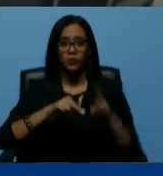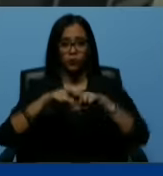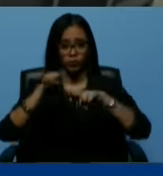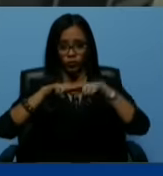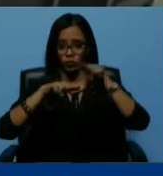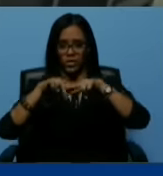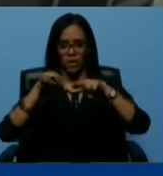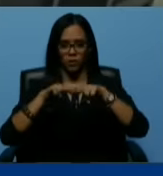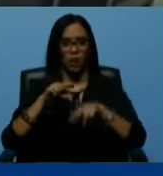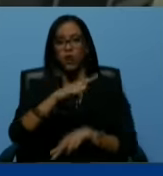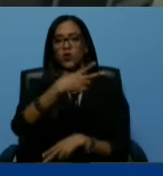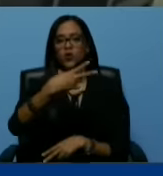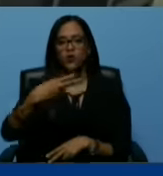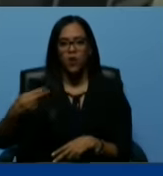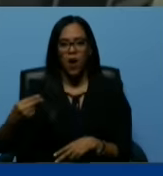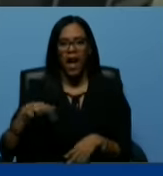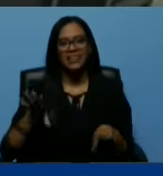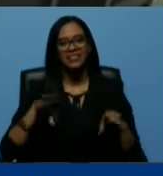aceptamos imposición,